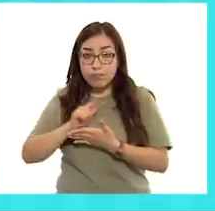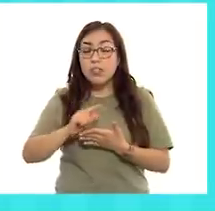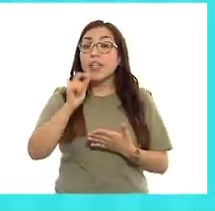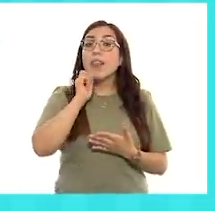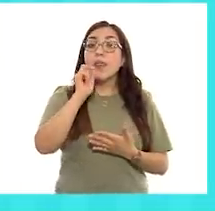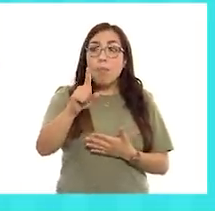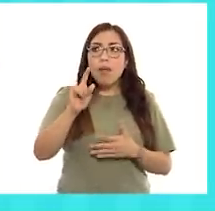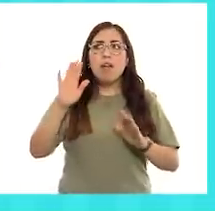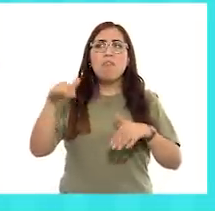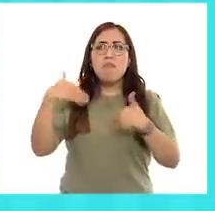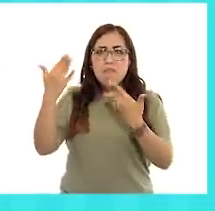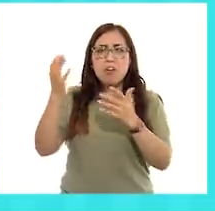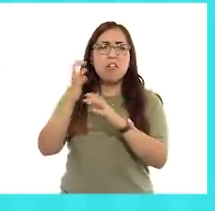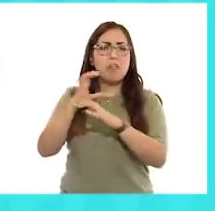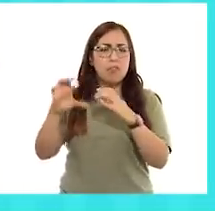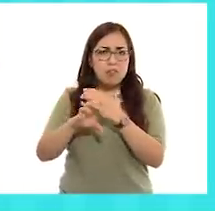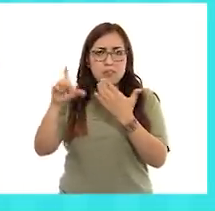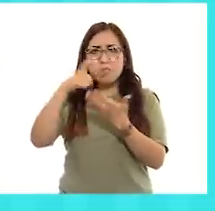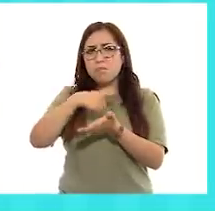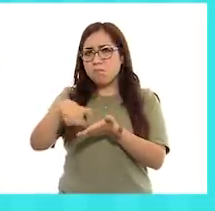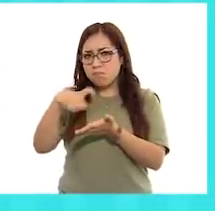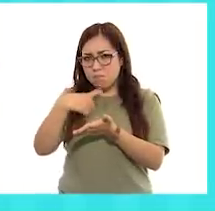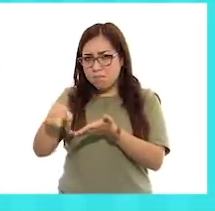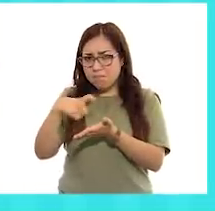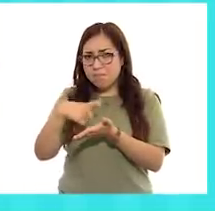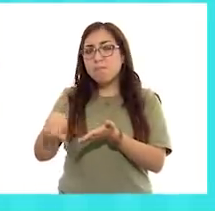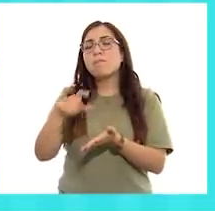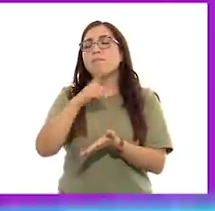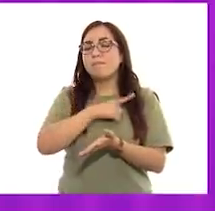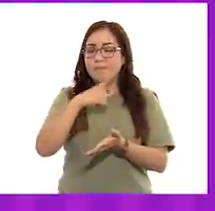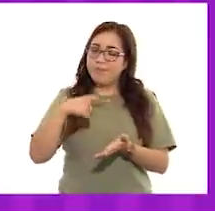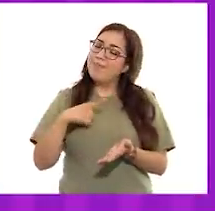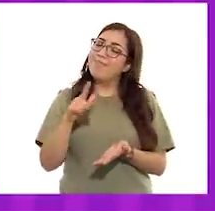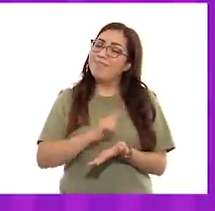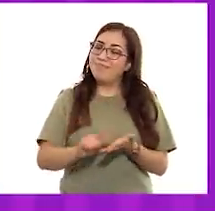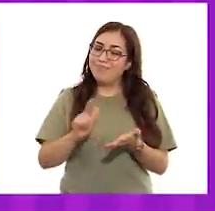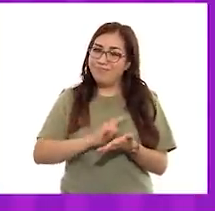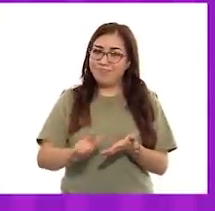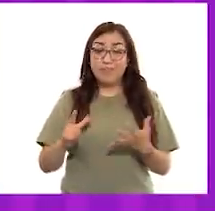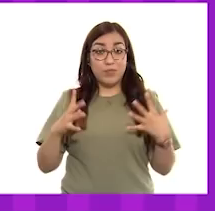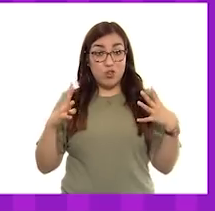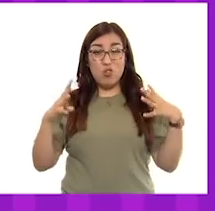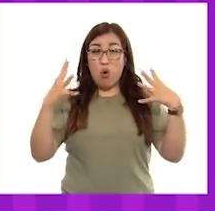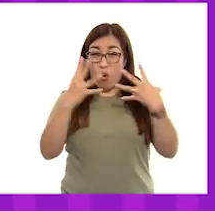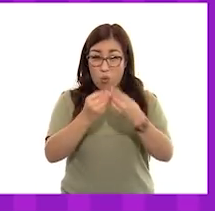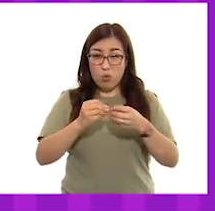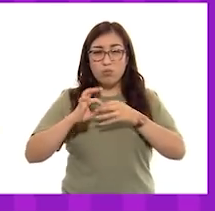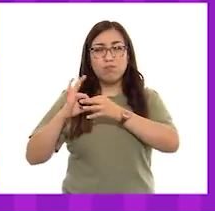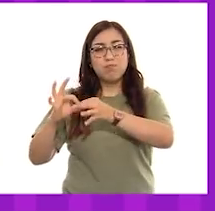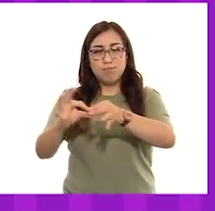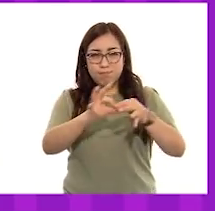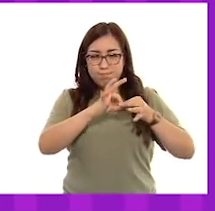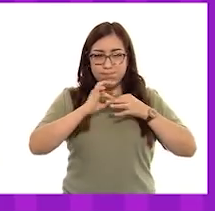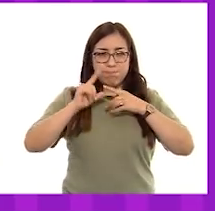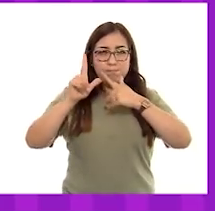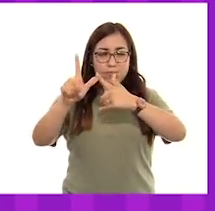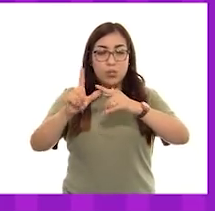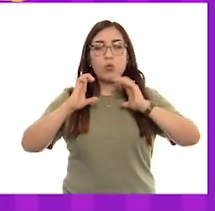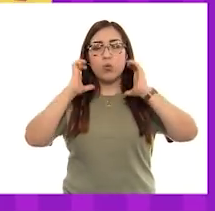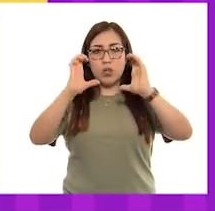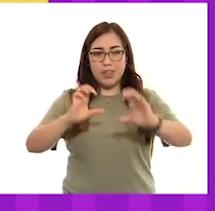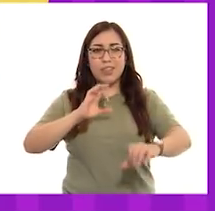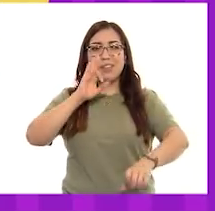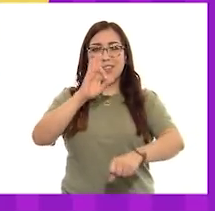También las cosas que compres en la tienda o en el supermercado. Sigamos luchando juntos contra este virus, cuidándonos